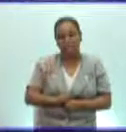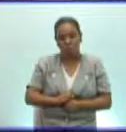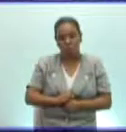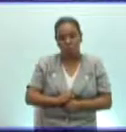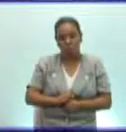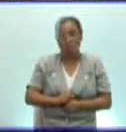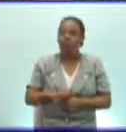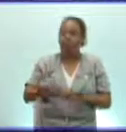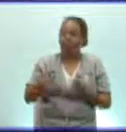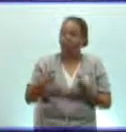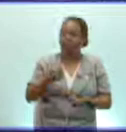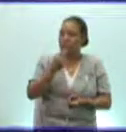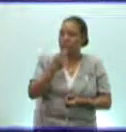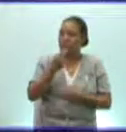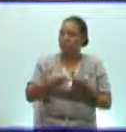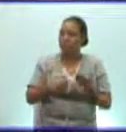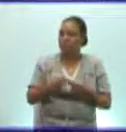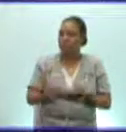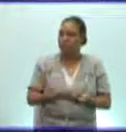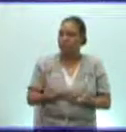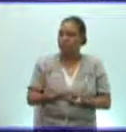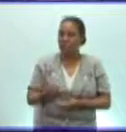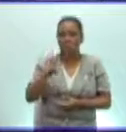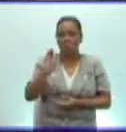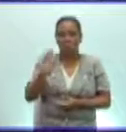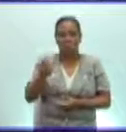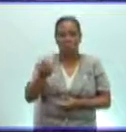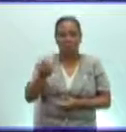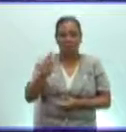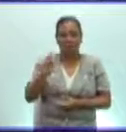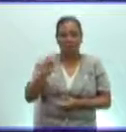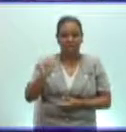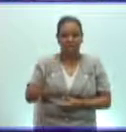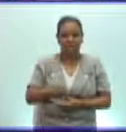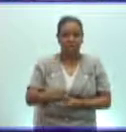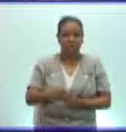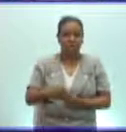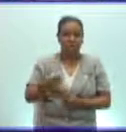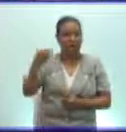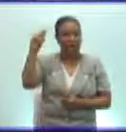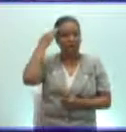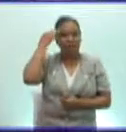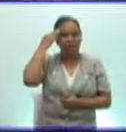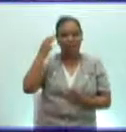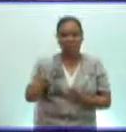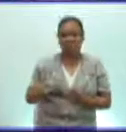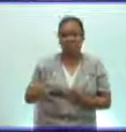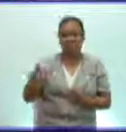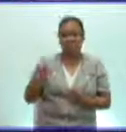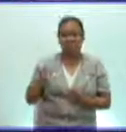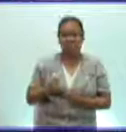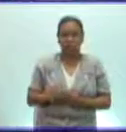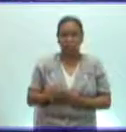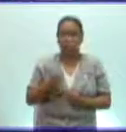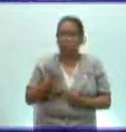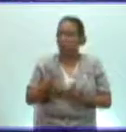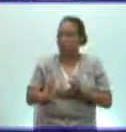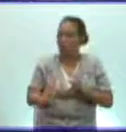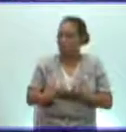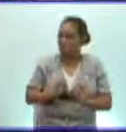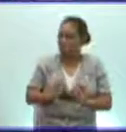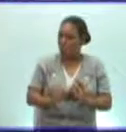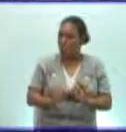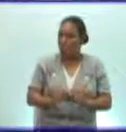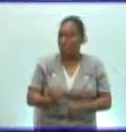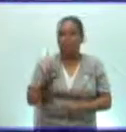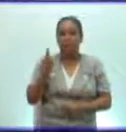que me ocurre, pues por ejemplo con el fresón? Que prácticamente pues sigo los cuidados que generalmente